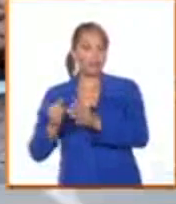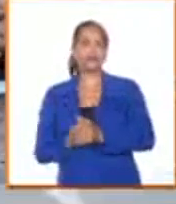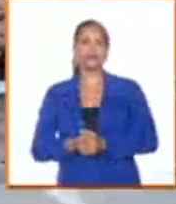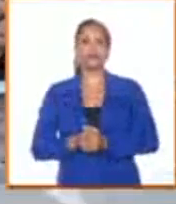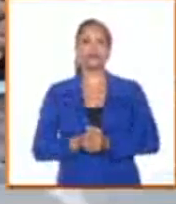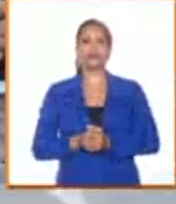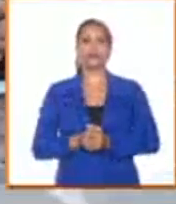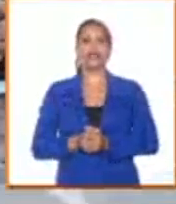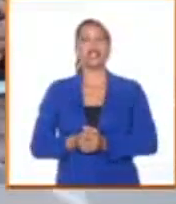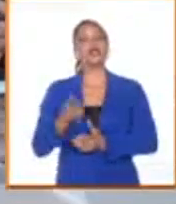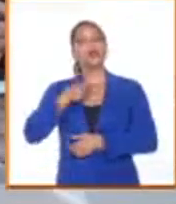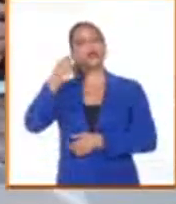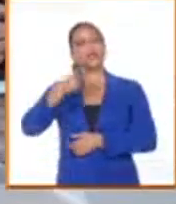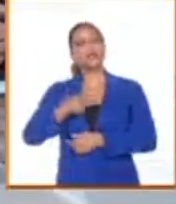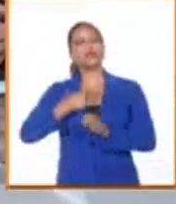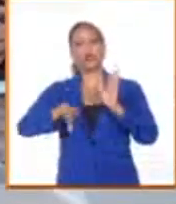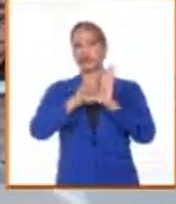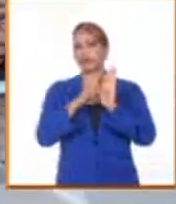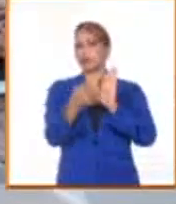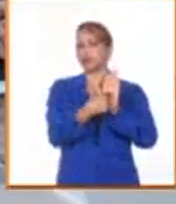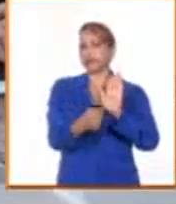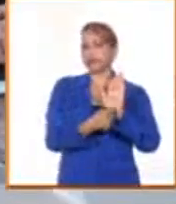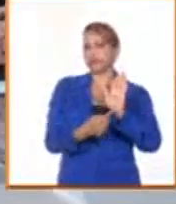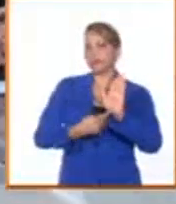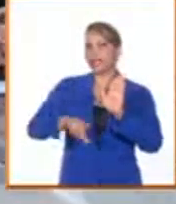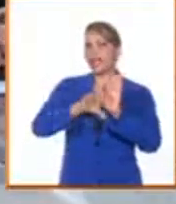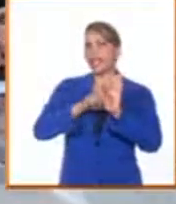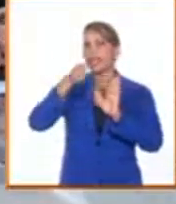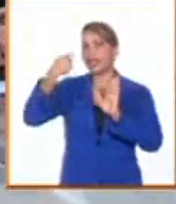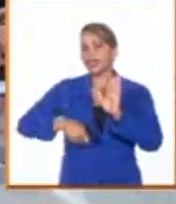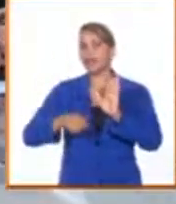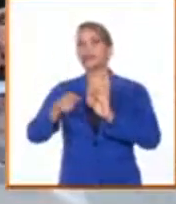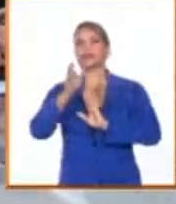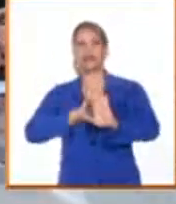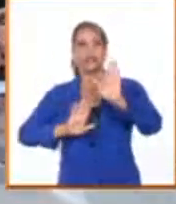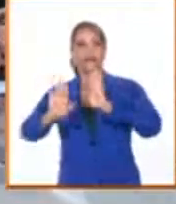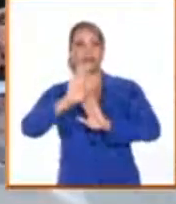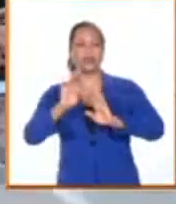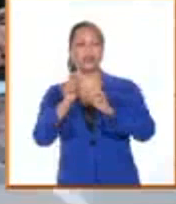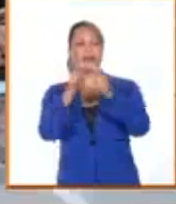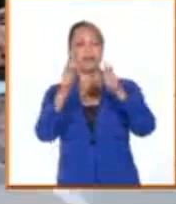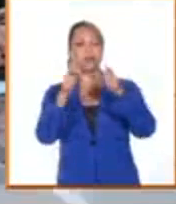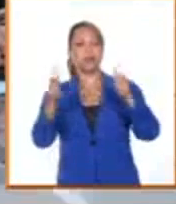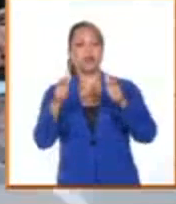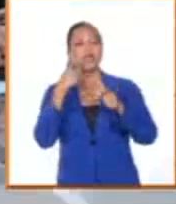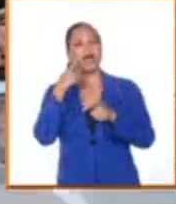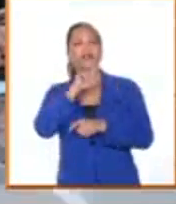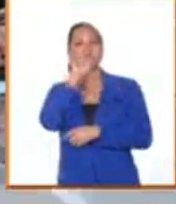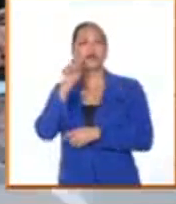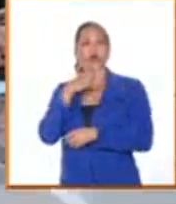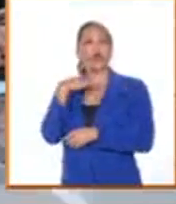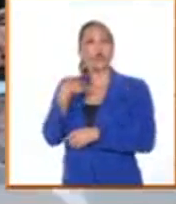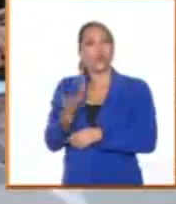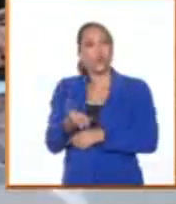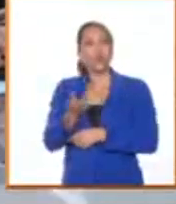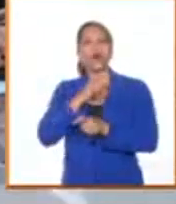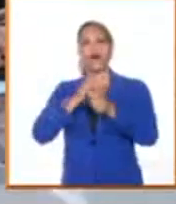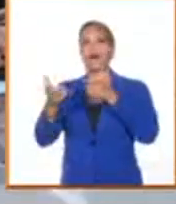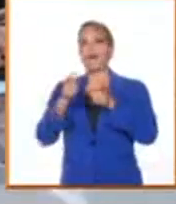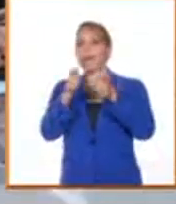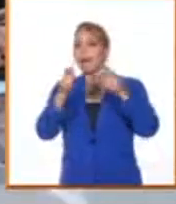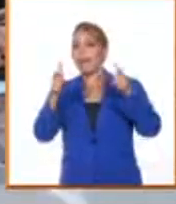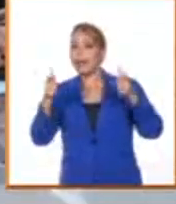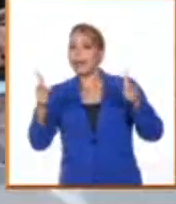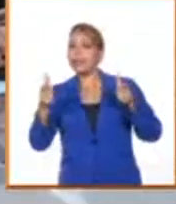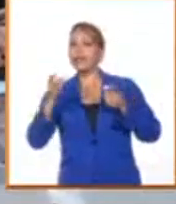aspira, la Constitución reconoce y que la ley pues trata de ampliar, ¿cómo se reflejan, cómo se enriquecieron con todo el debate amplio que se